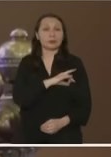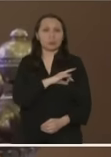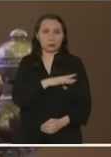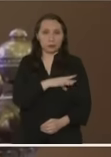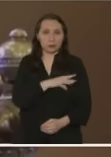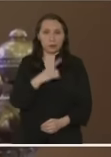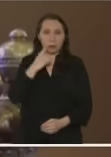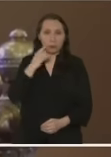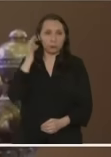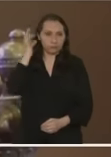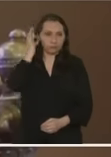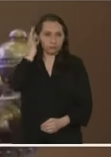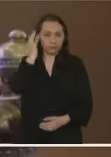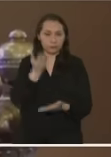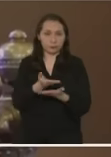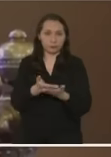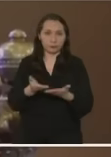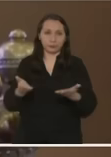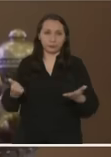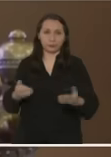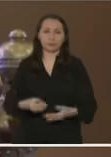chilenos y chilenas,